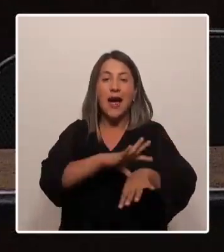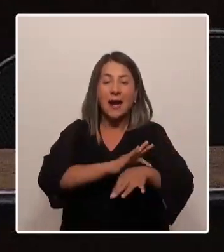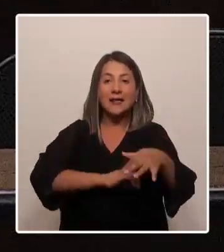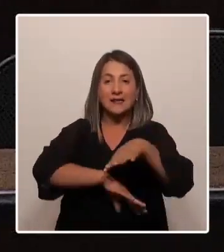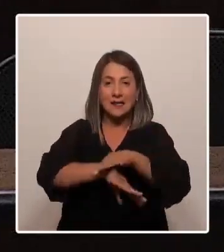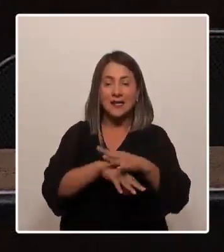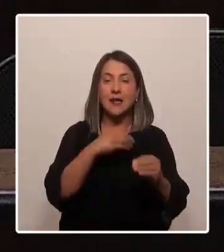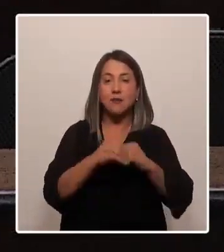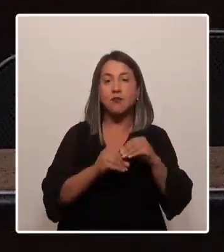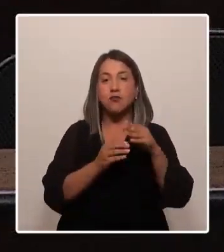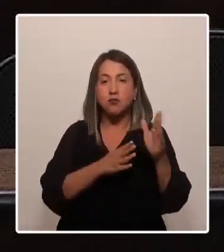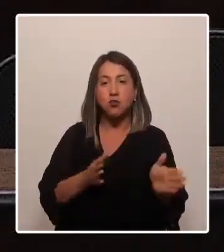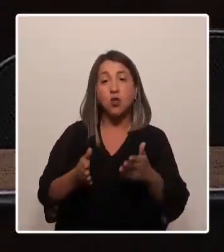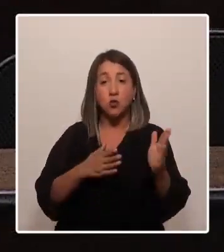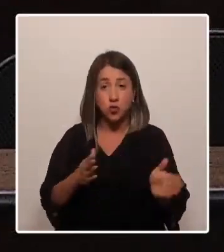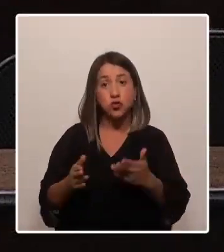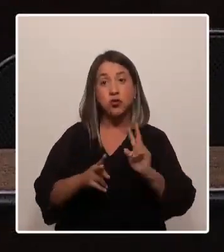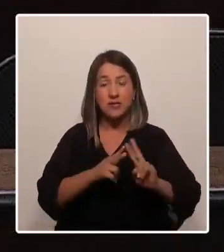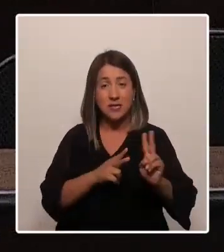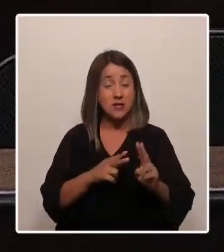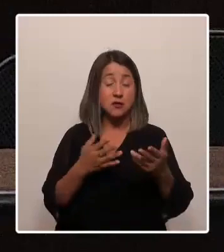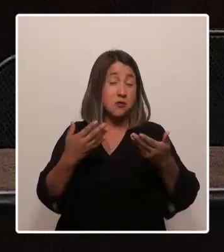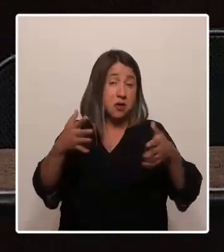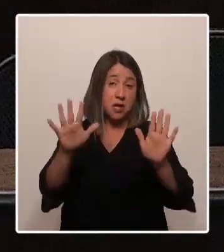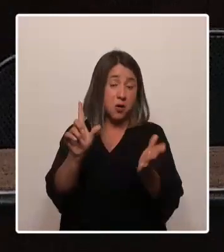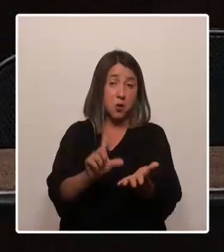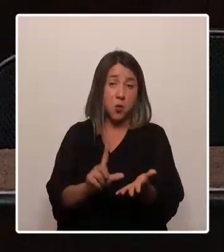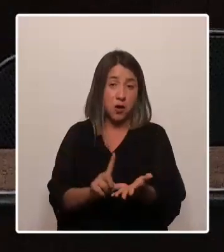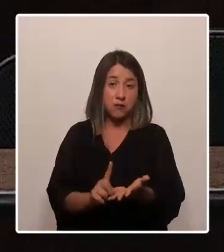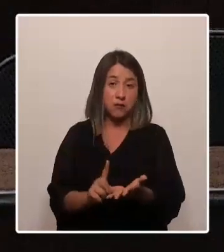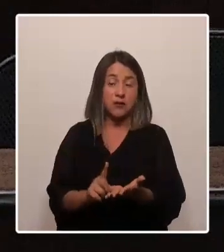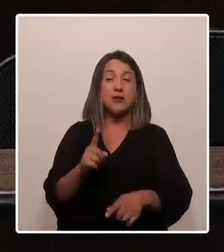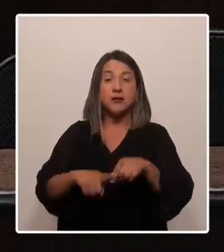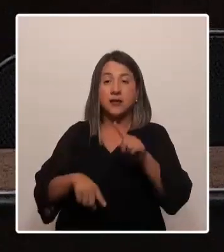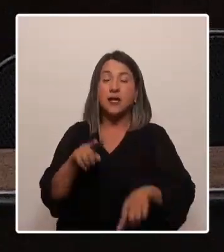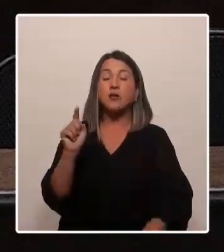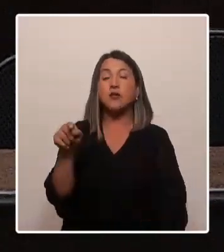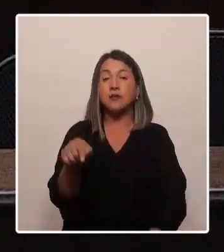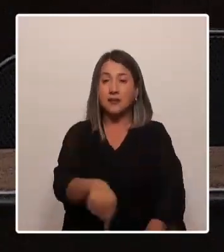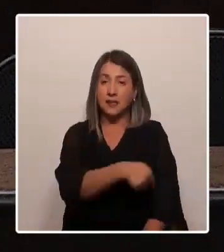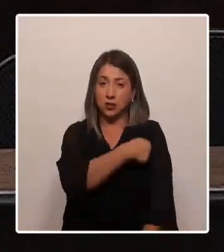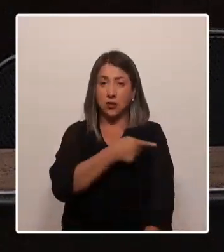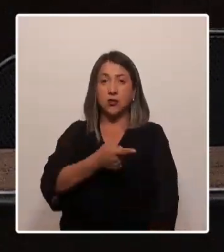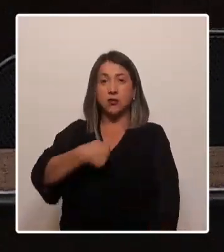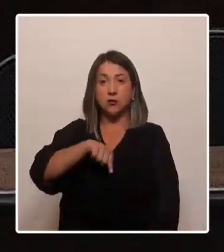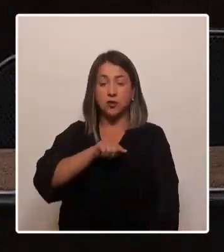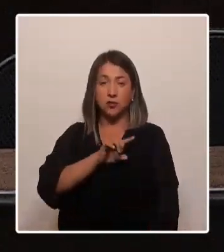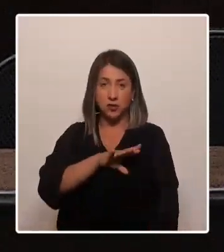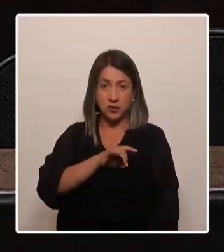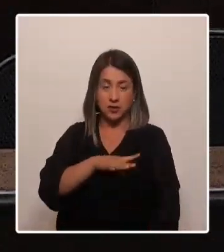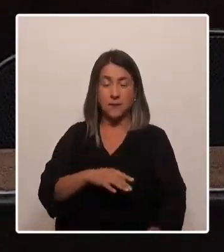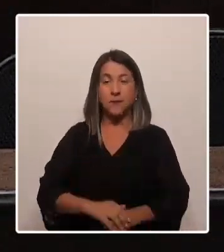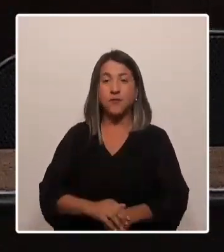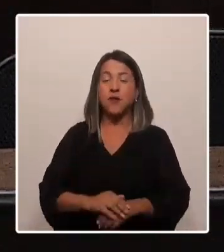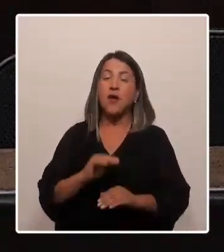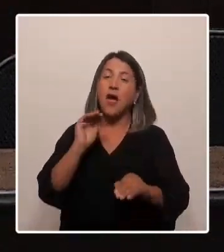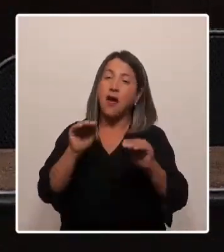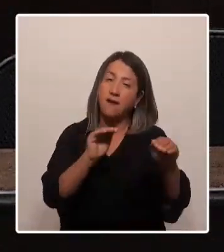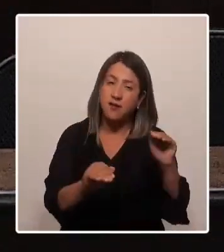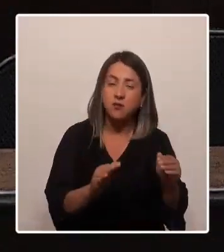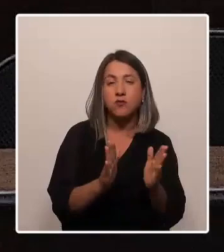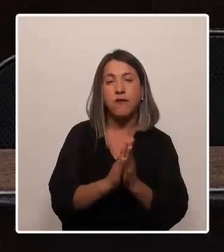artesanal que se da en cualquiera de los territorios de nuestro país. Hago un llamado a aprobar